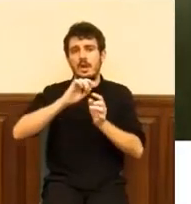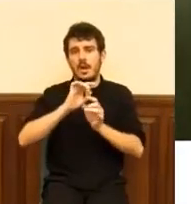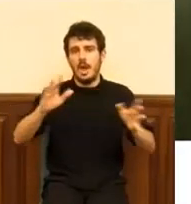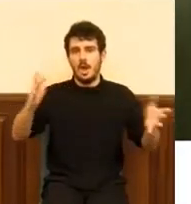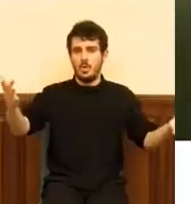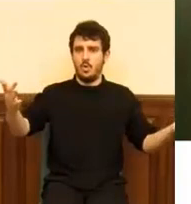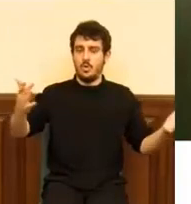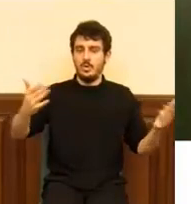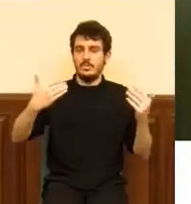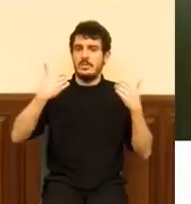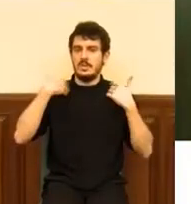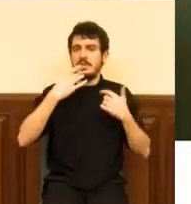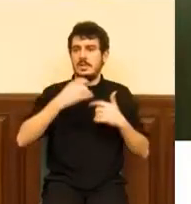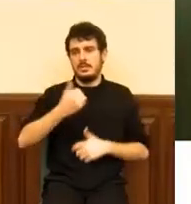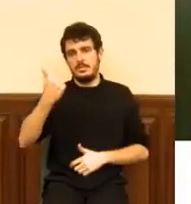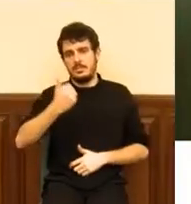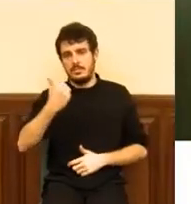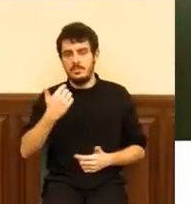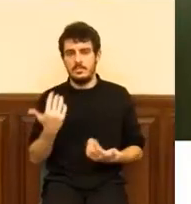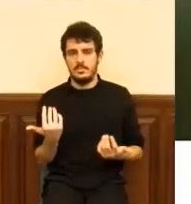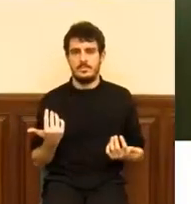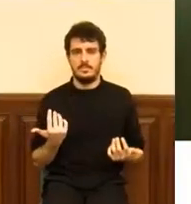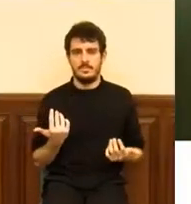ser? ¿De quién va a ser?